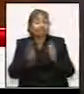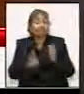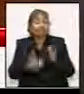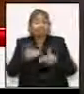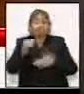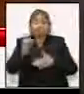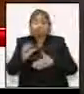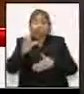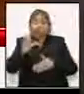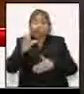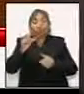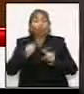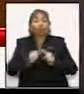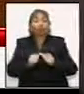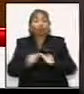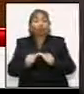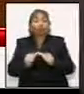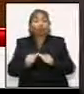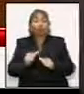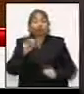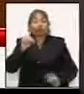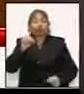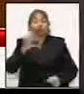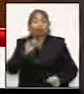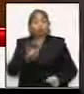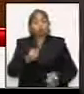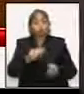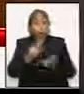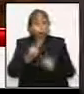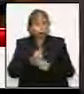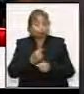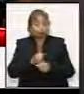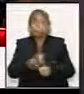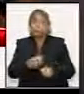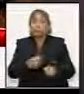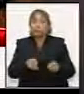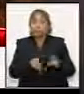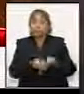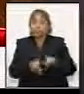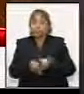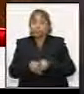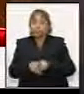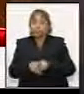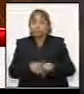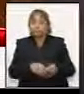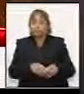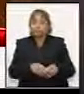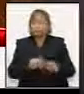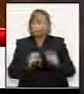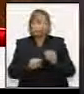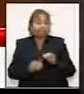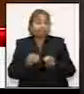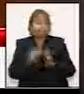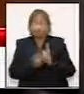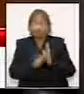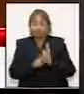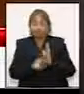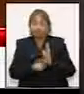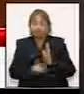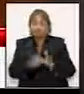progresivamente sean nombrados. Pero sin embargo, Presidenta, también debemos de poner en conocimiento que el decreto legislativo,